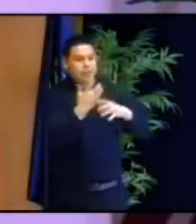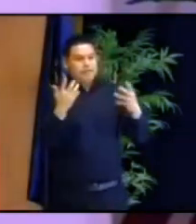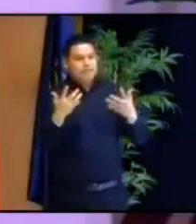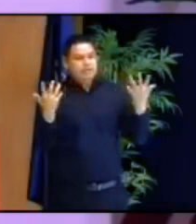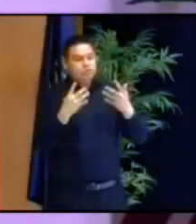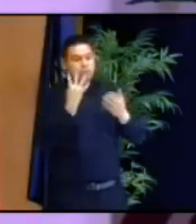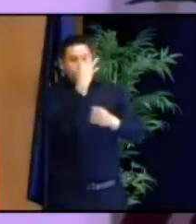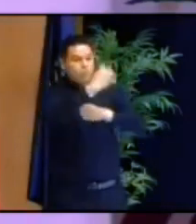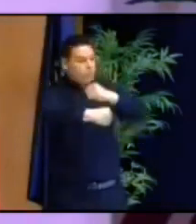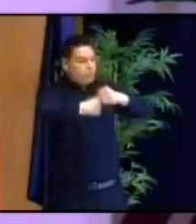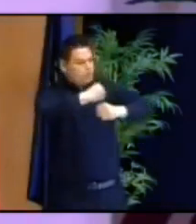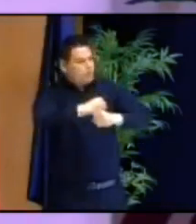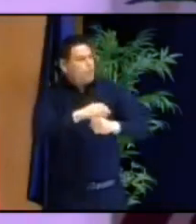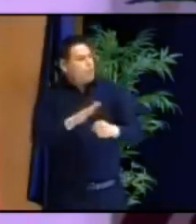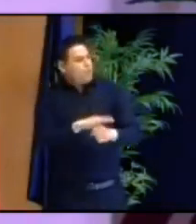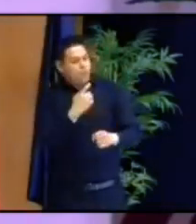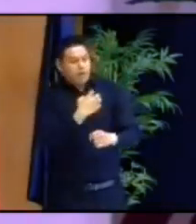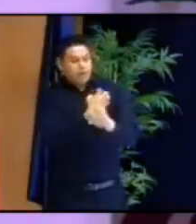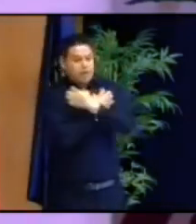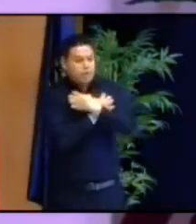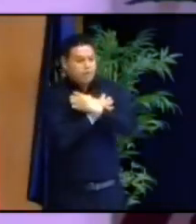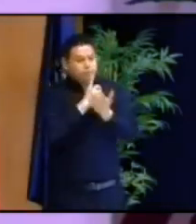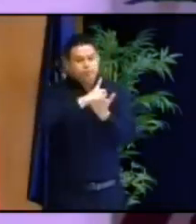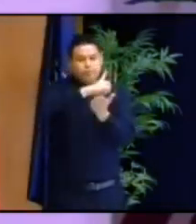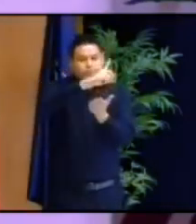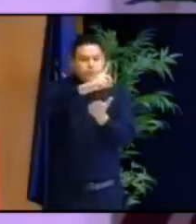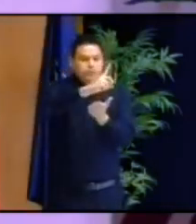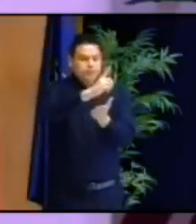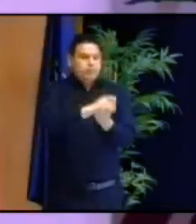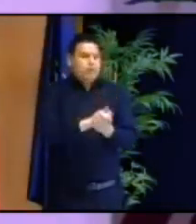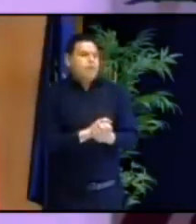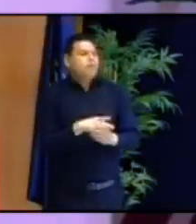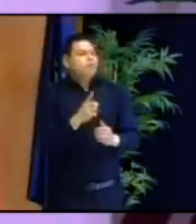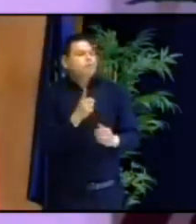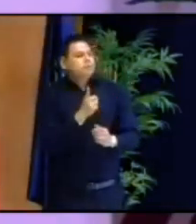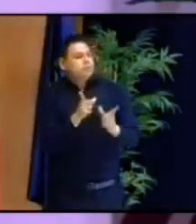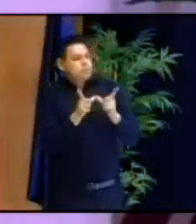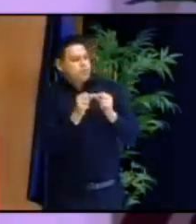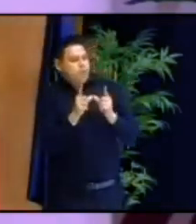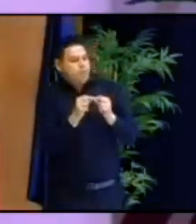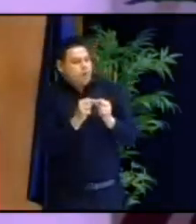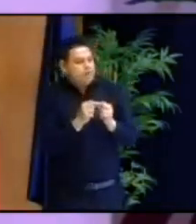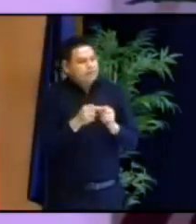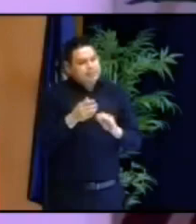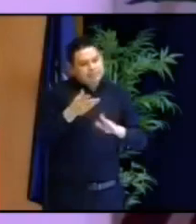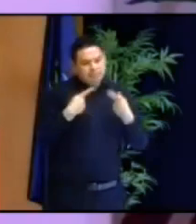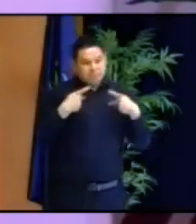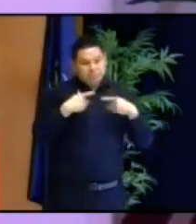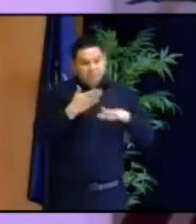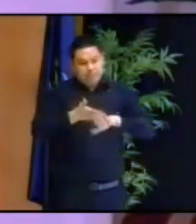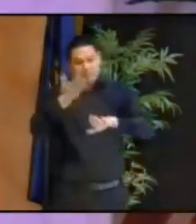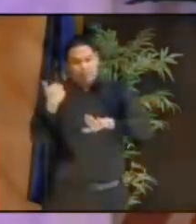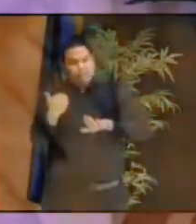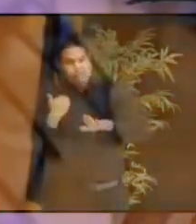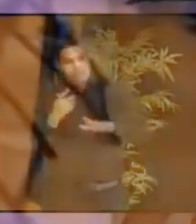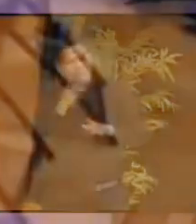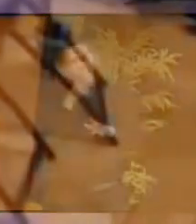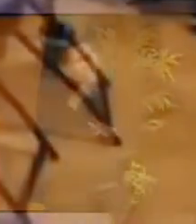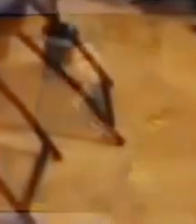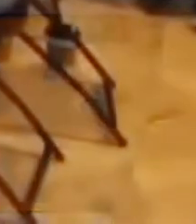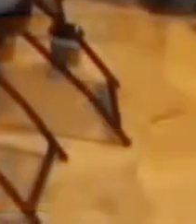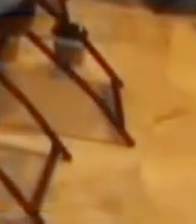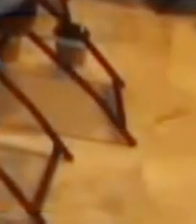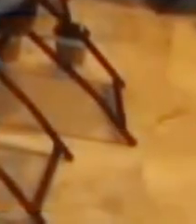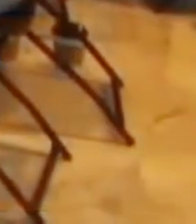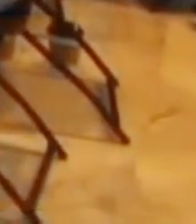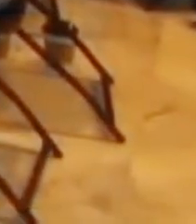es porque la educación es un derecho. Solamente los neoliberales creían que era un privilegio. La educación es